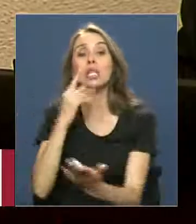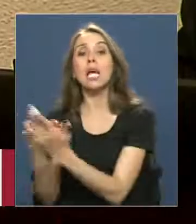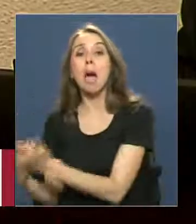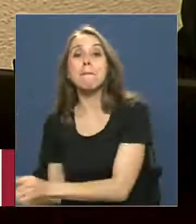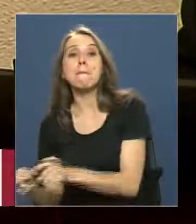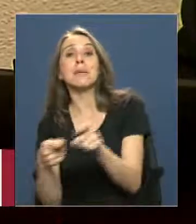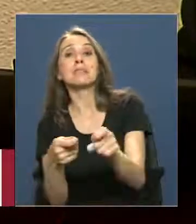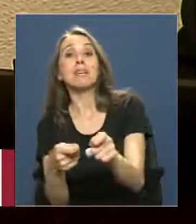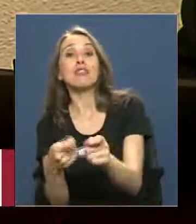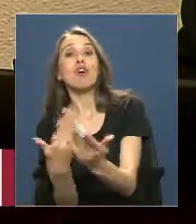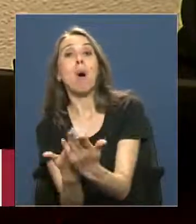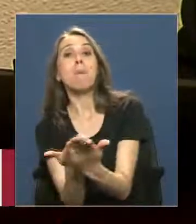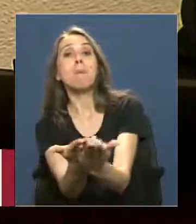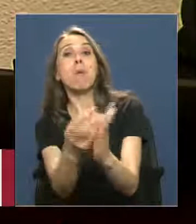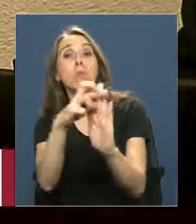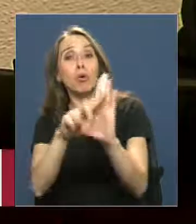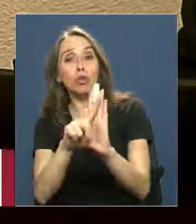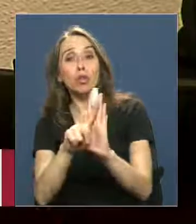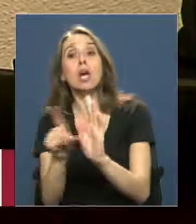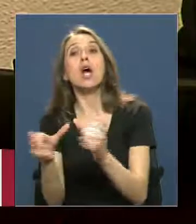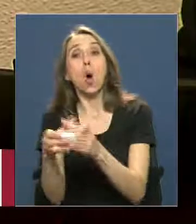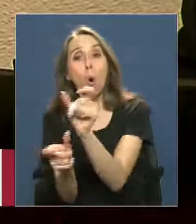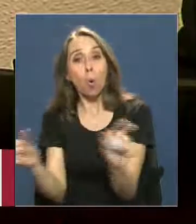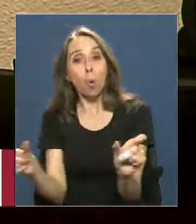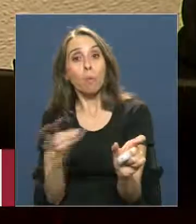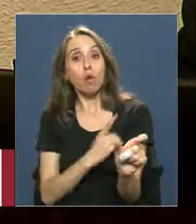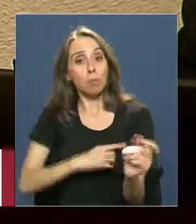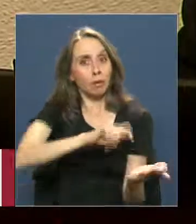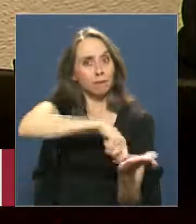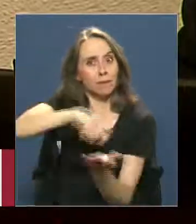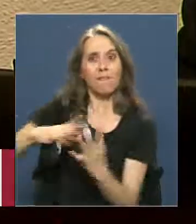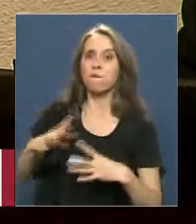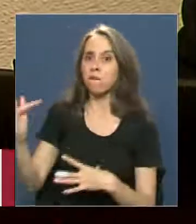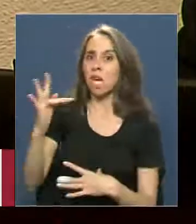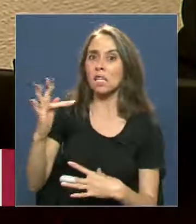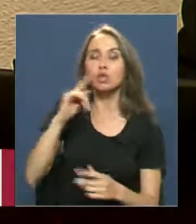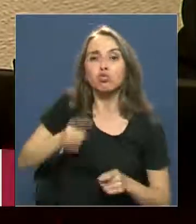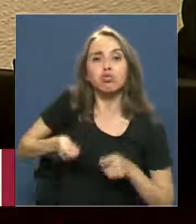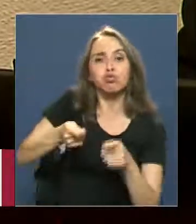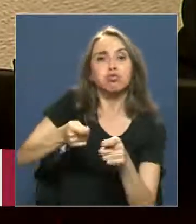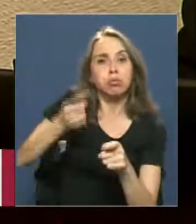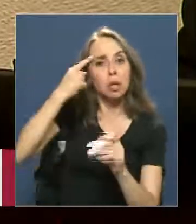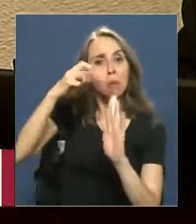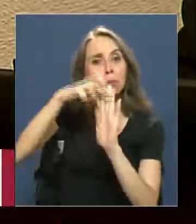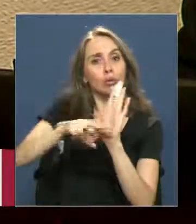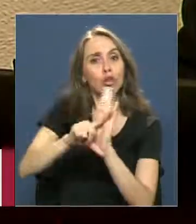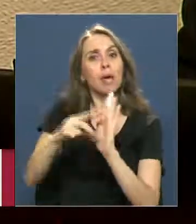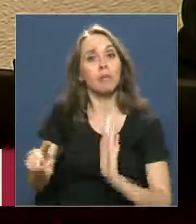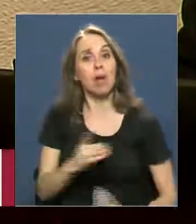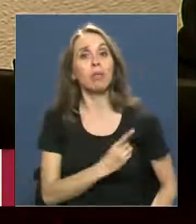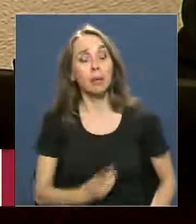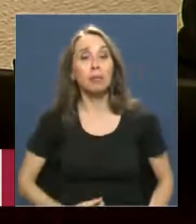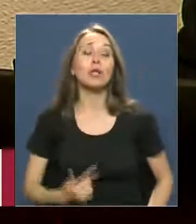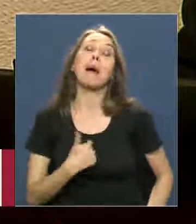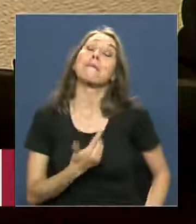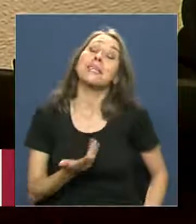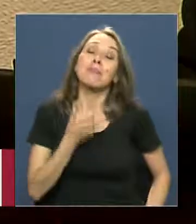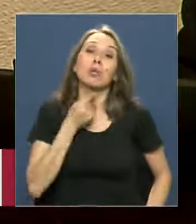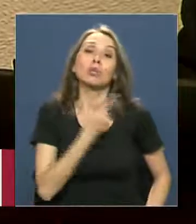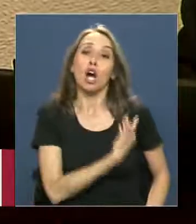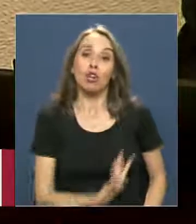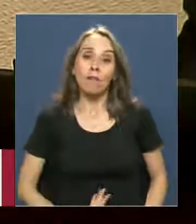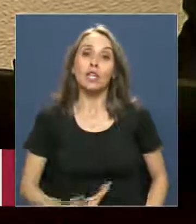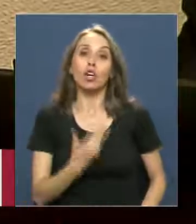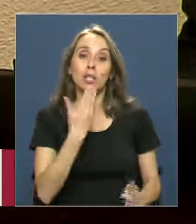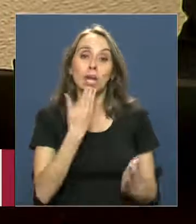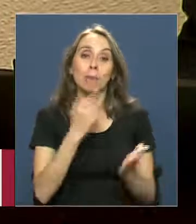un grupo de parlamentarios a quien felicito por esta iniciativa, de esta moción parlamentaria, y hubiera gustado que también el Ejecutivo se hubiera hecho